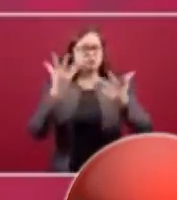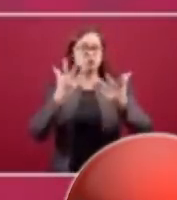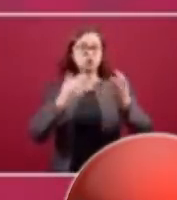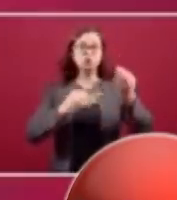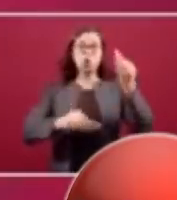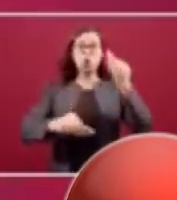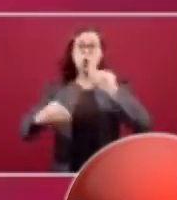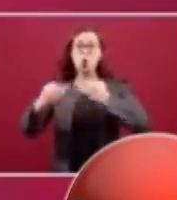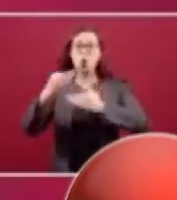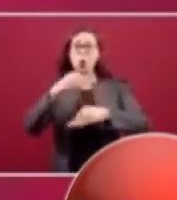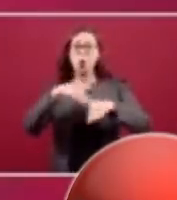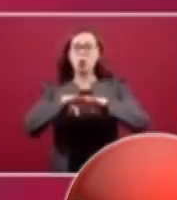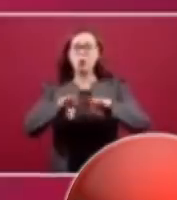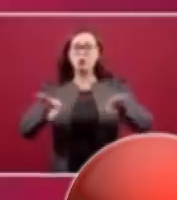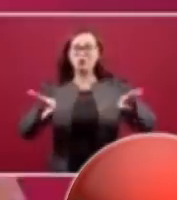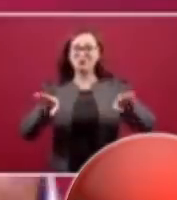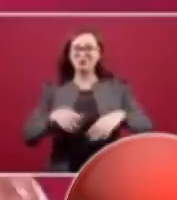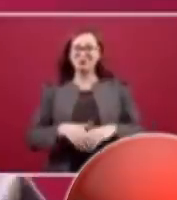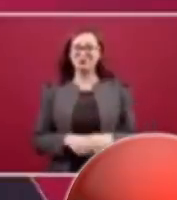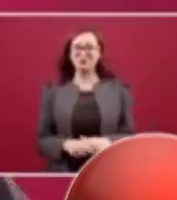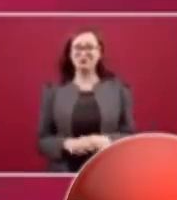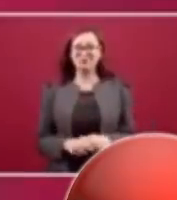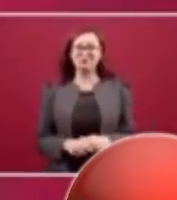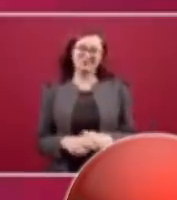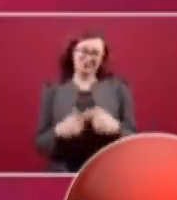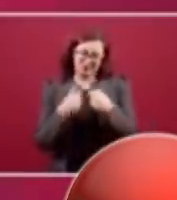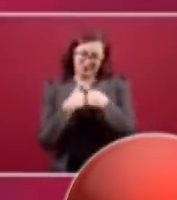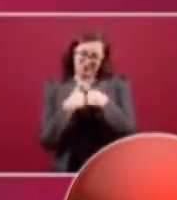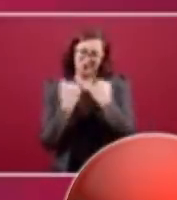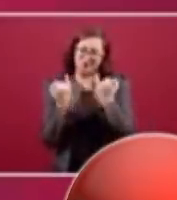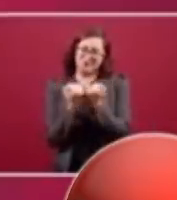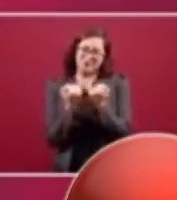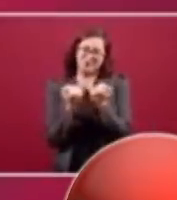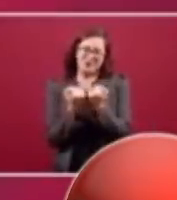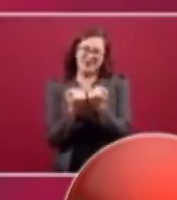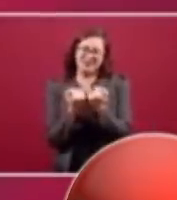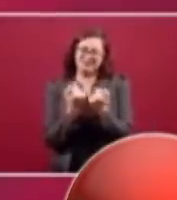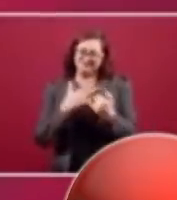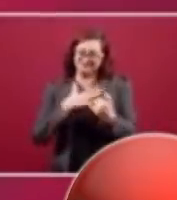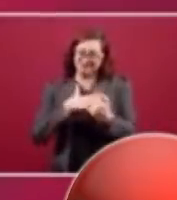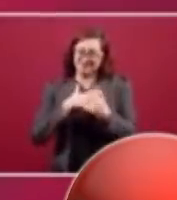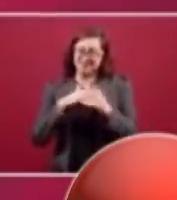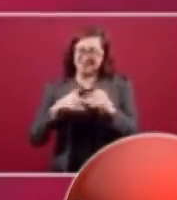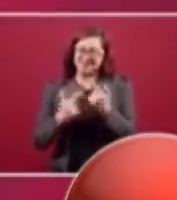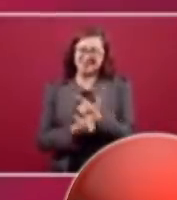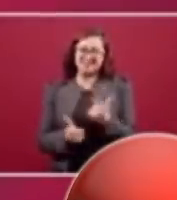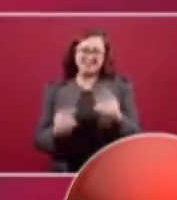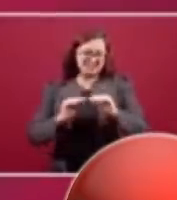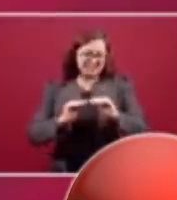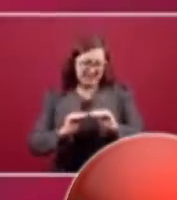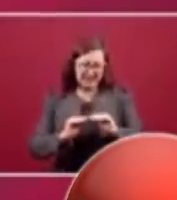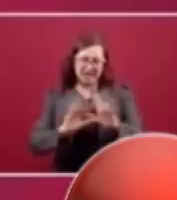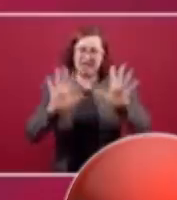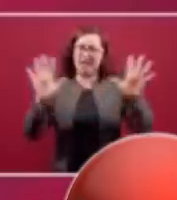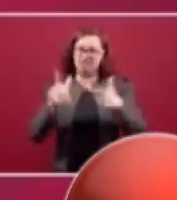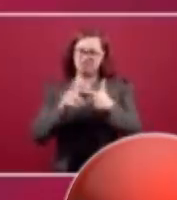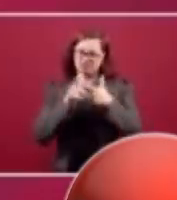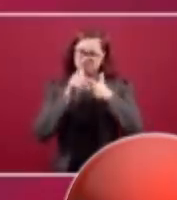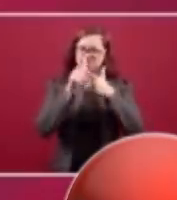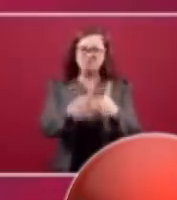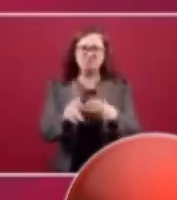todos. Y claro que voy a seguir hablando de los conservadores y de la prensa